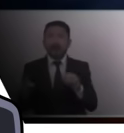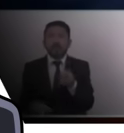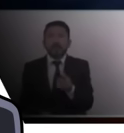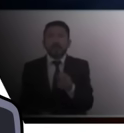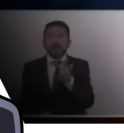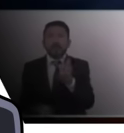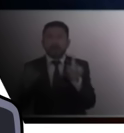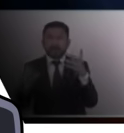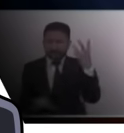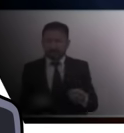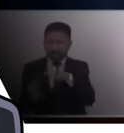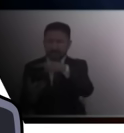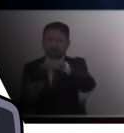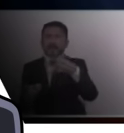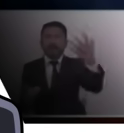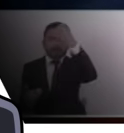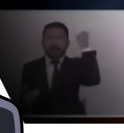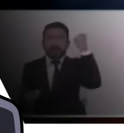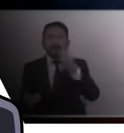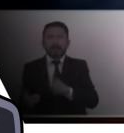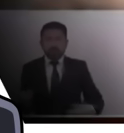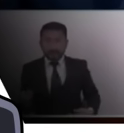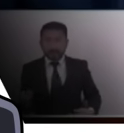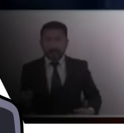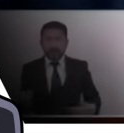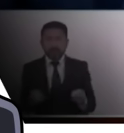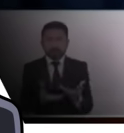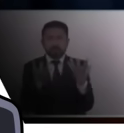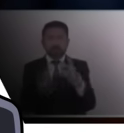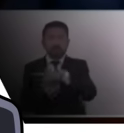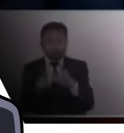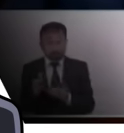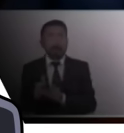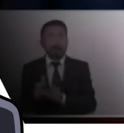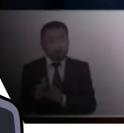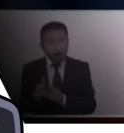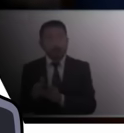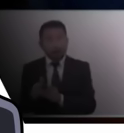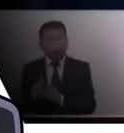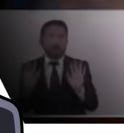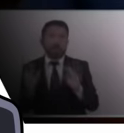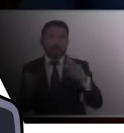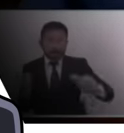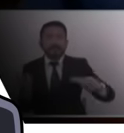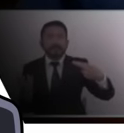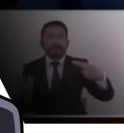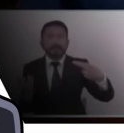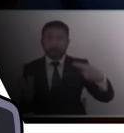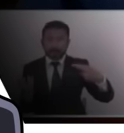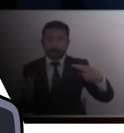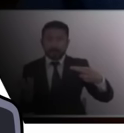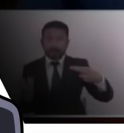46 días. Van a ganar la presidencia y la mayoría de diputados. Porque esa es la realidad.